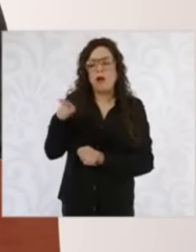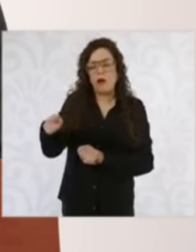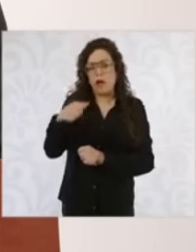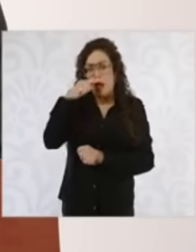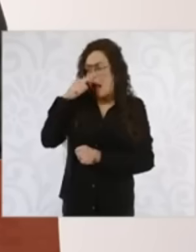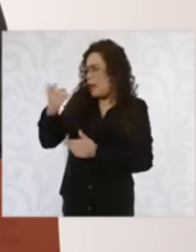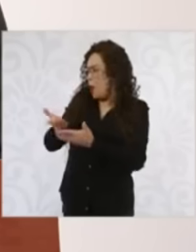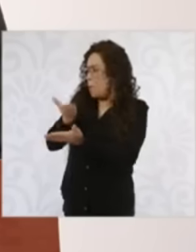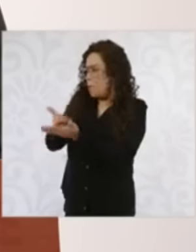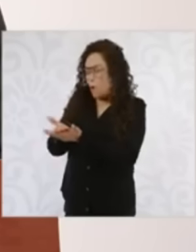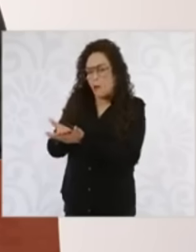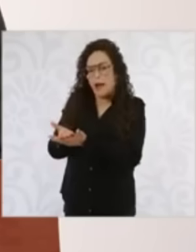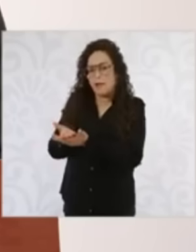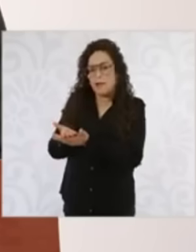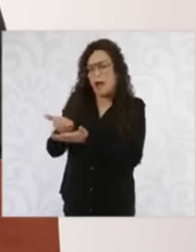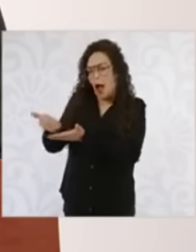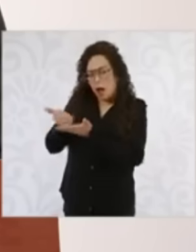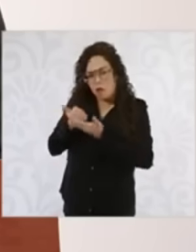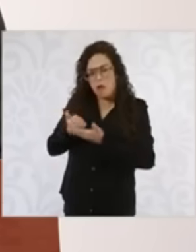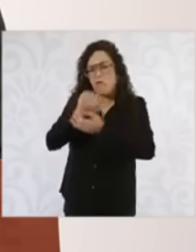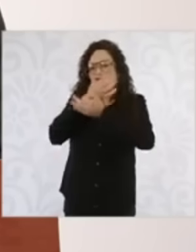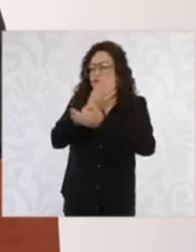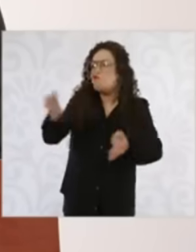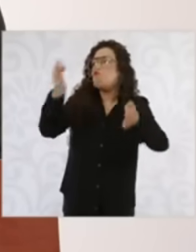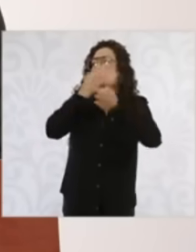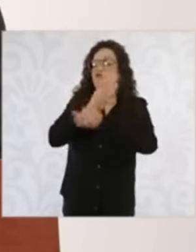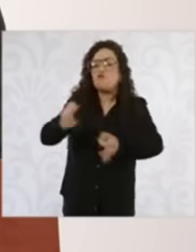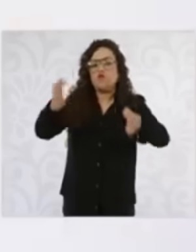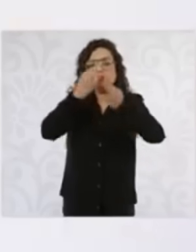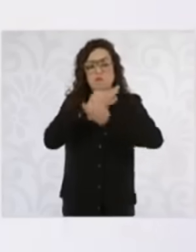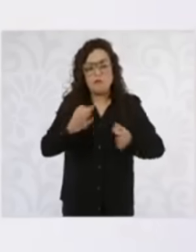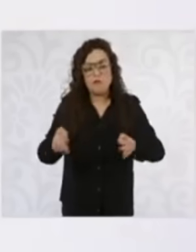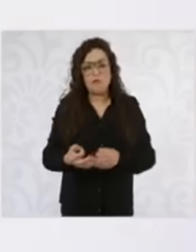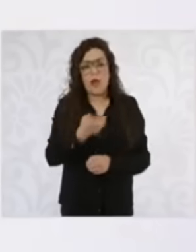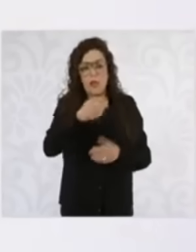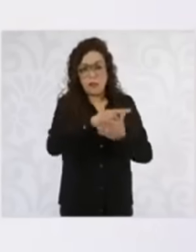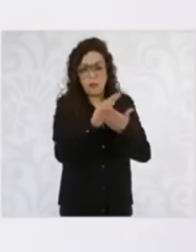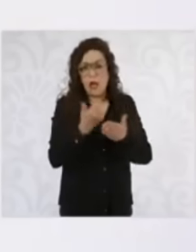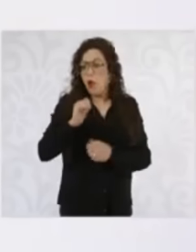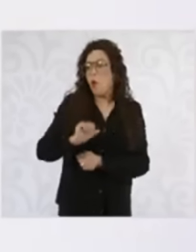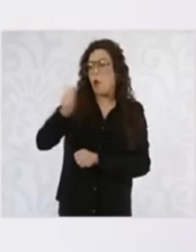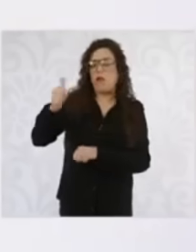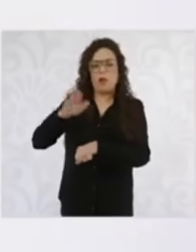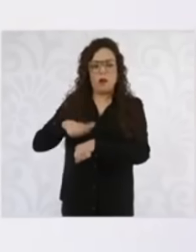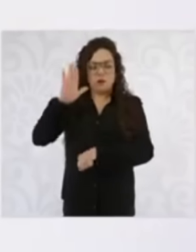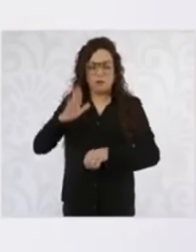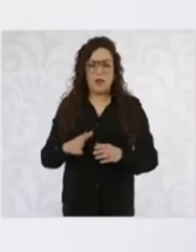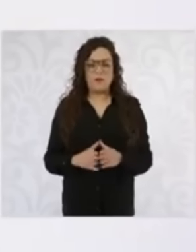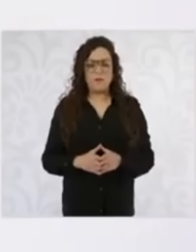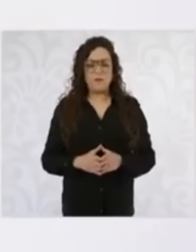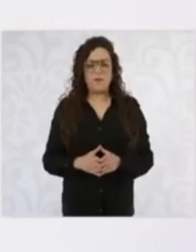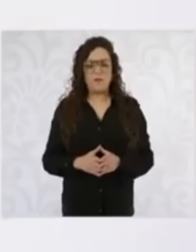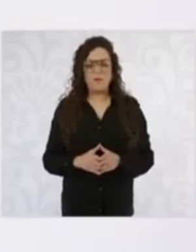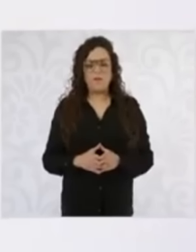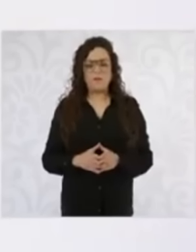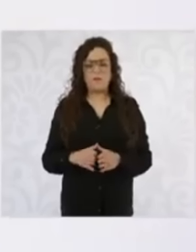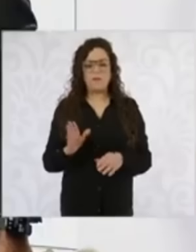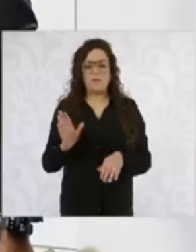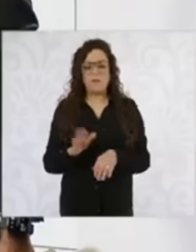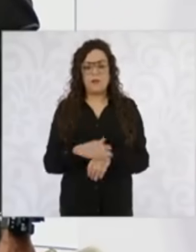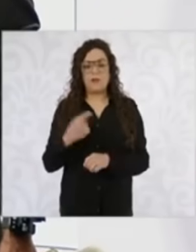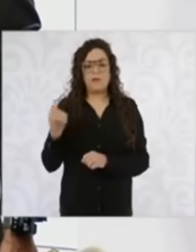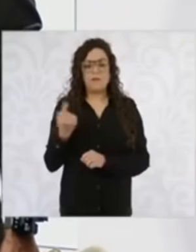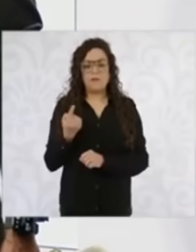el Tren México-Pachuca ya está contemplado ahí. Entonces hay presupuesto de inversión. Ahora, ¿qué hacemos? Por